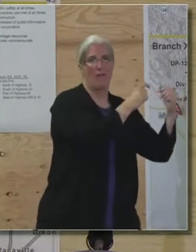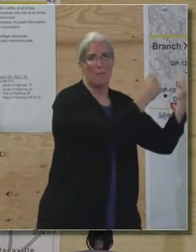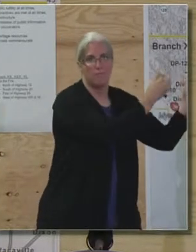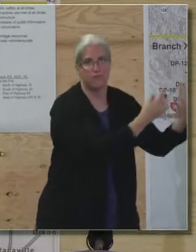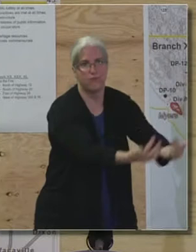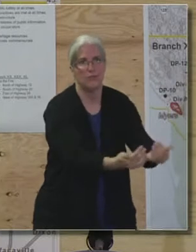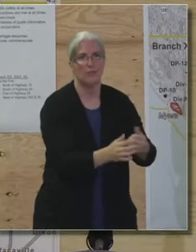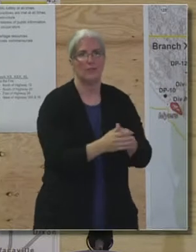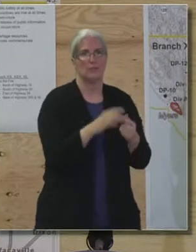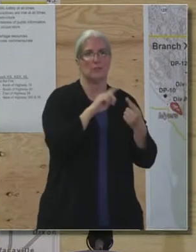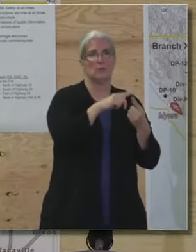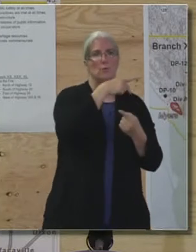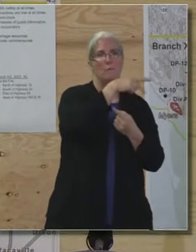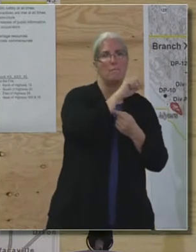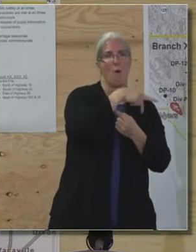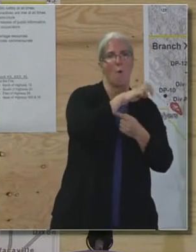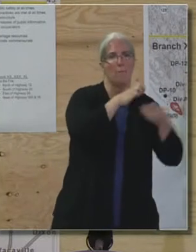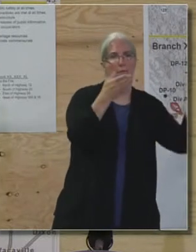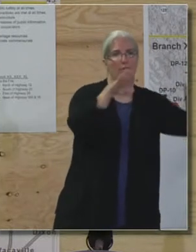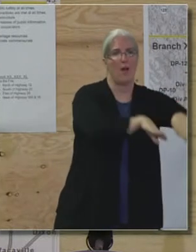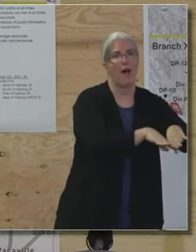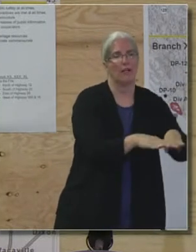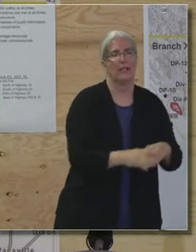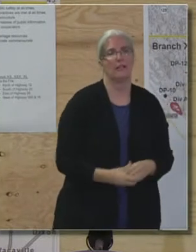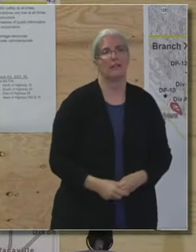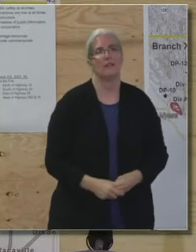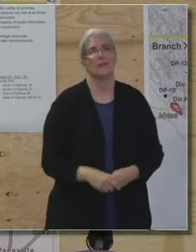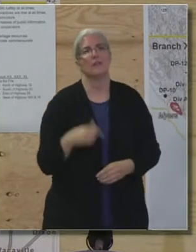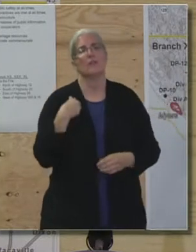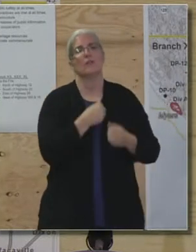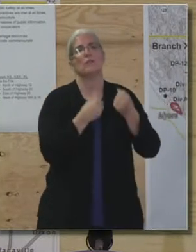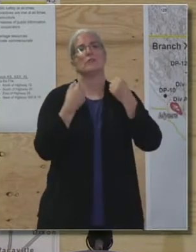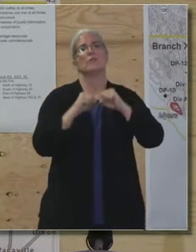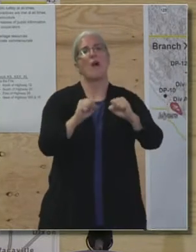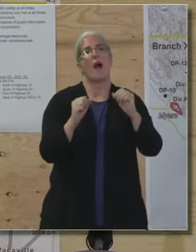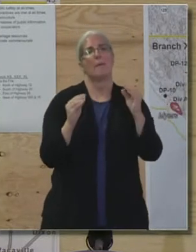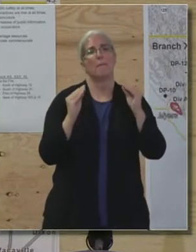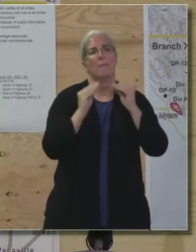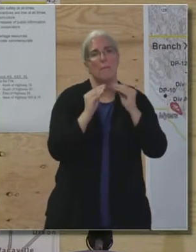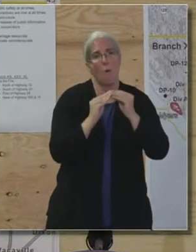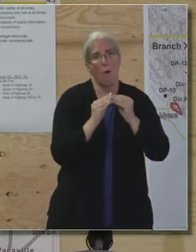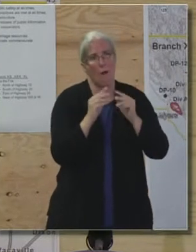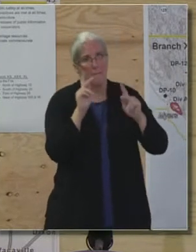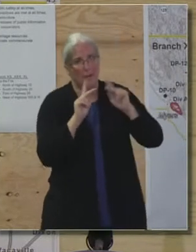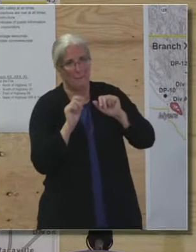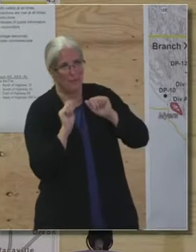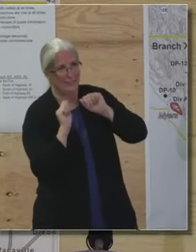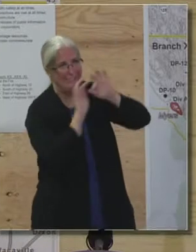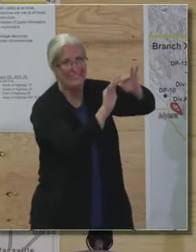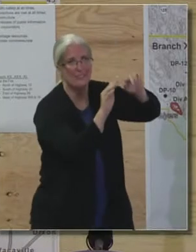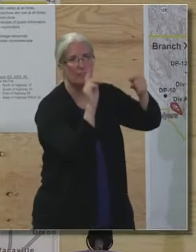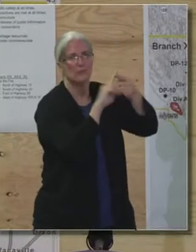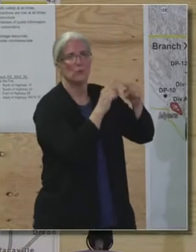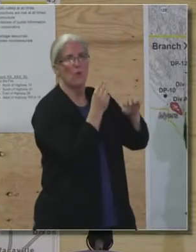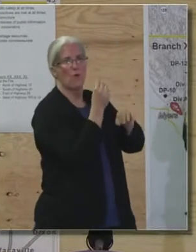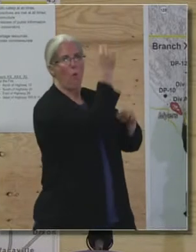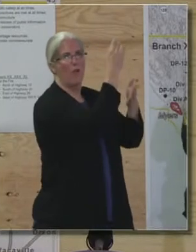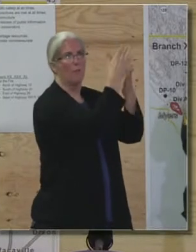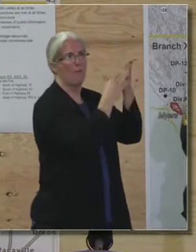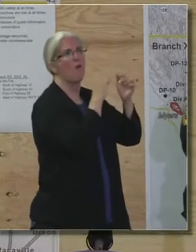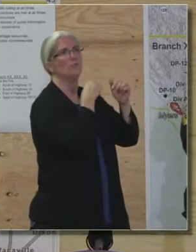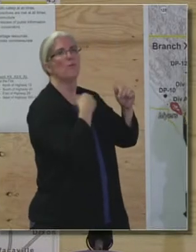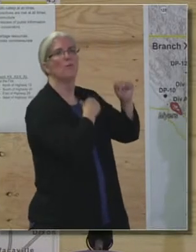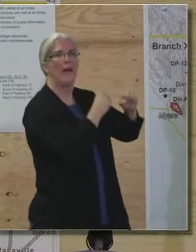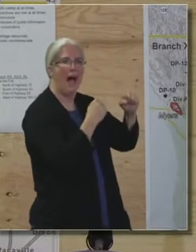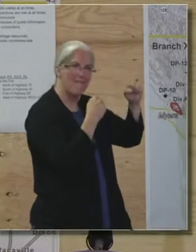condado d papá y también estamos desplegando recursos hacia el interior